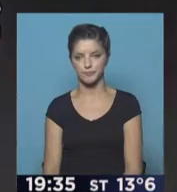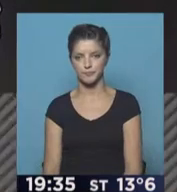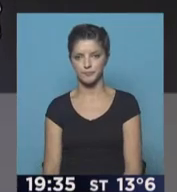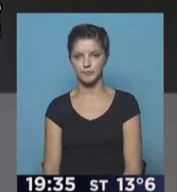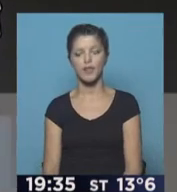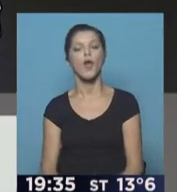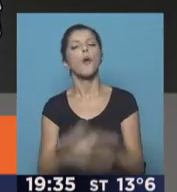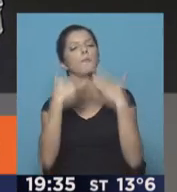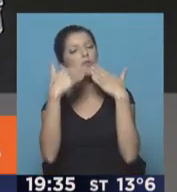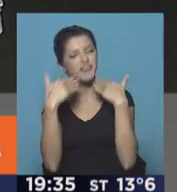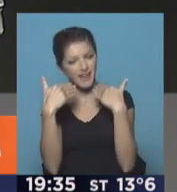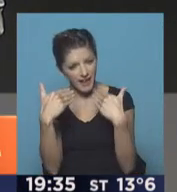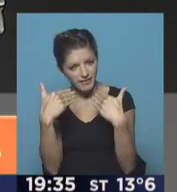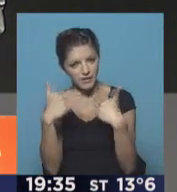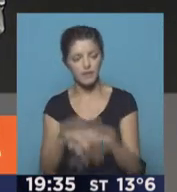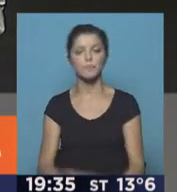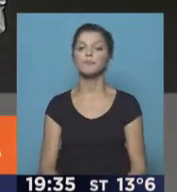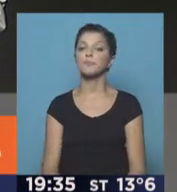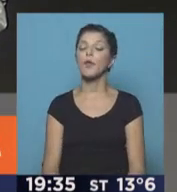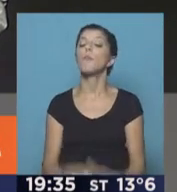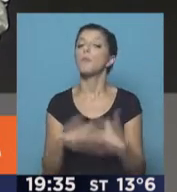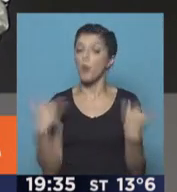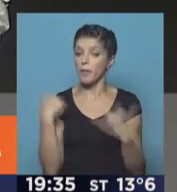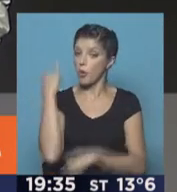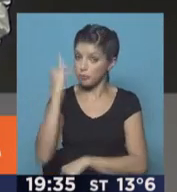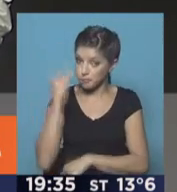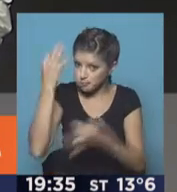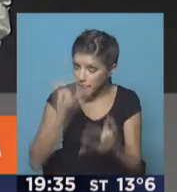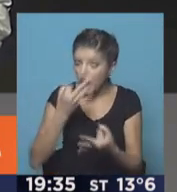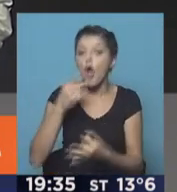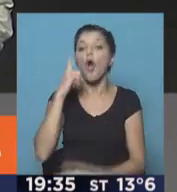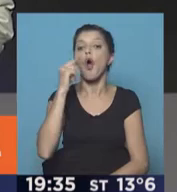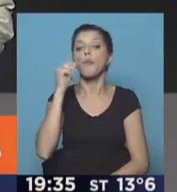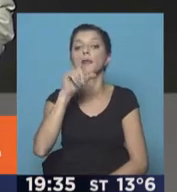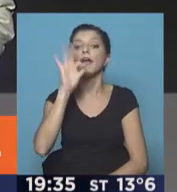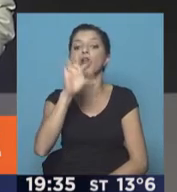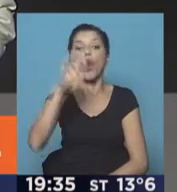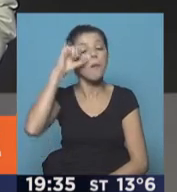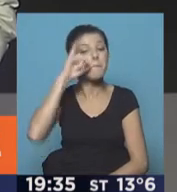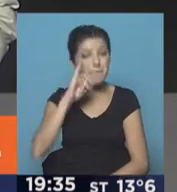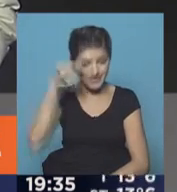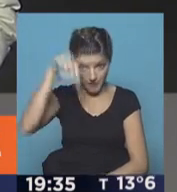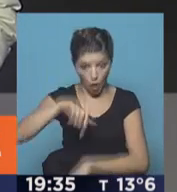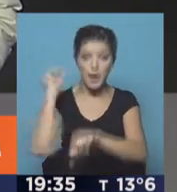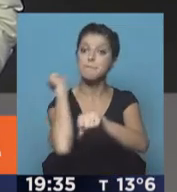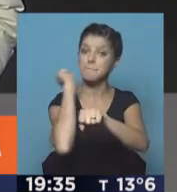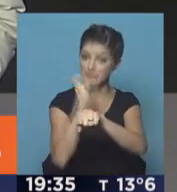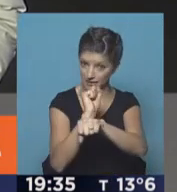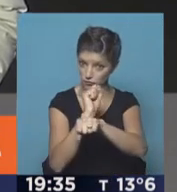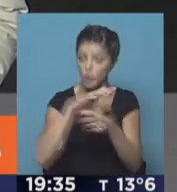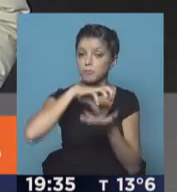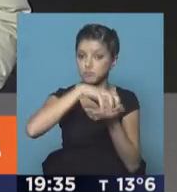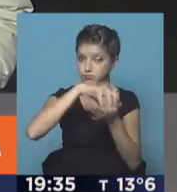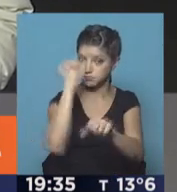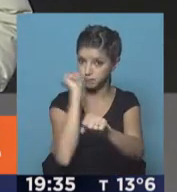Muchísimas gracias y estamos en condiciones de afirmar que José López ya se encuentra detenido en la Alcaldía de